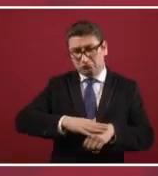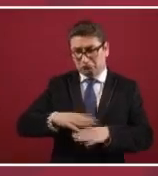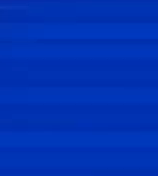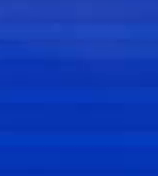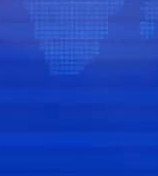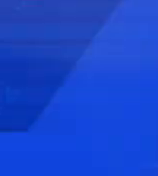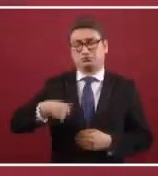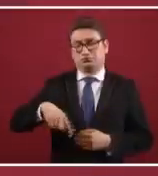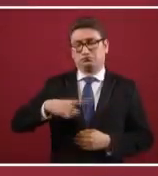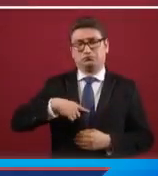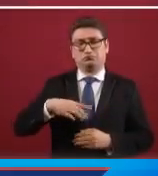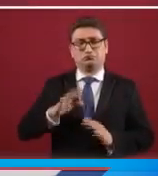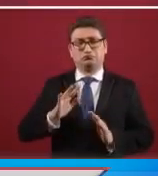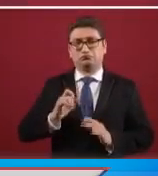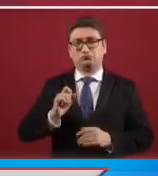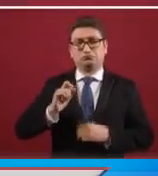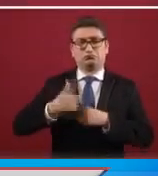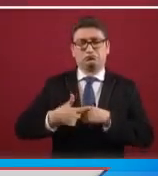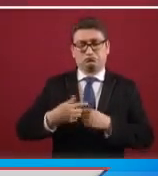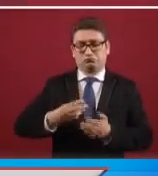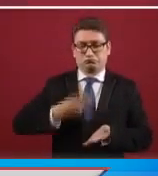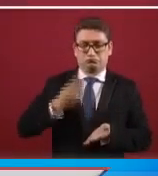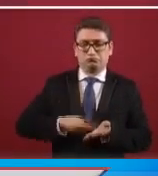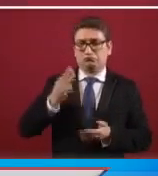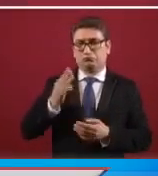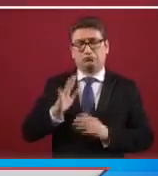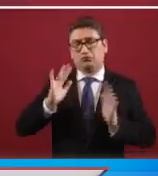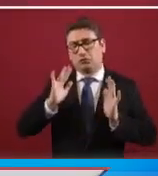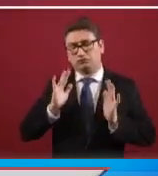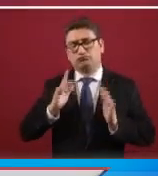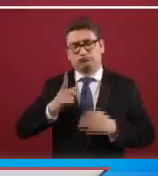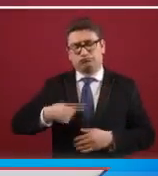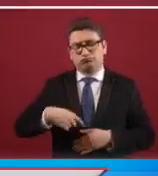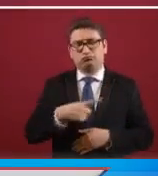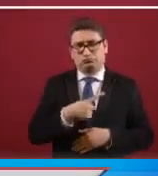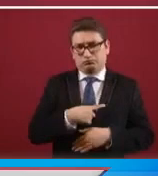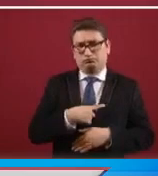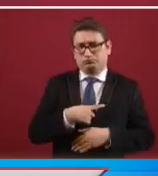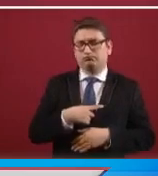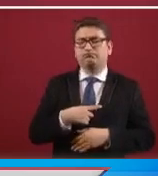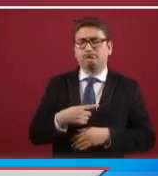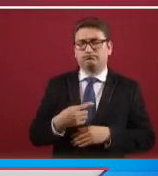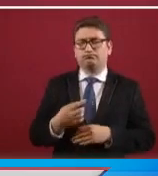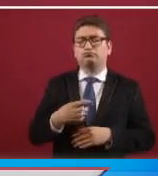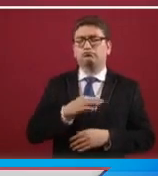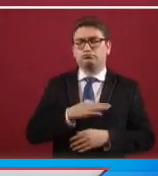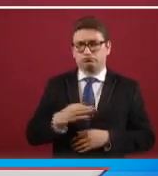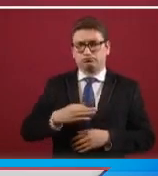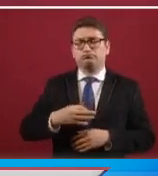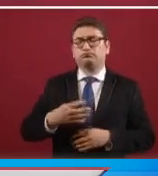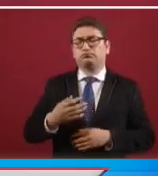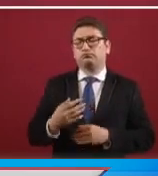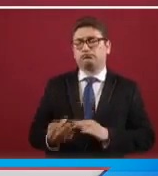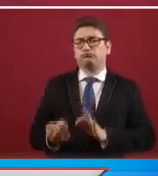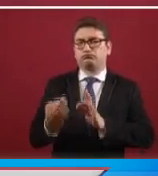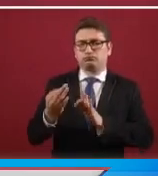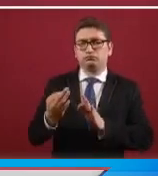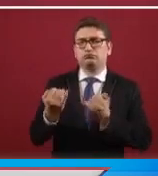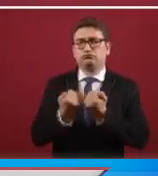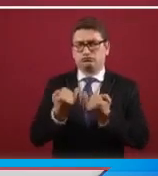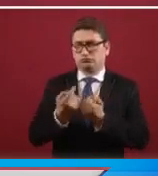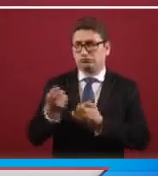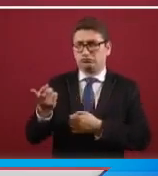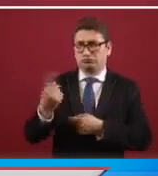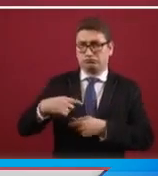determine. Donald Trump evitará la confrontación con el gobierno estadounidense luego de que Trump informara que